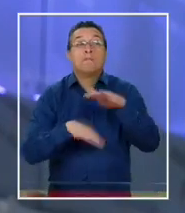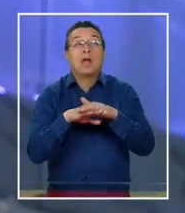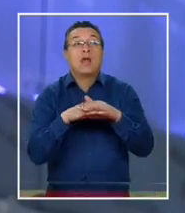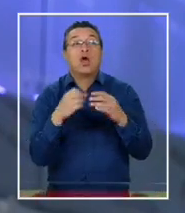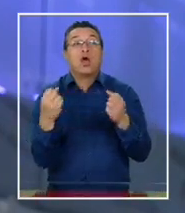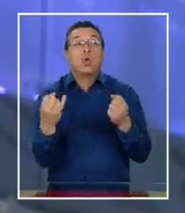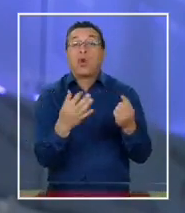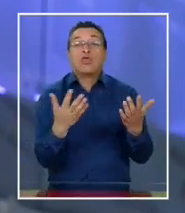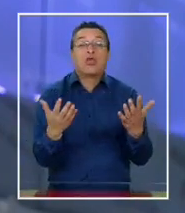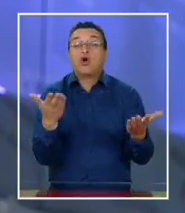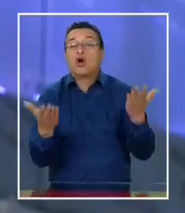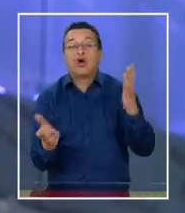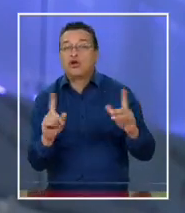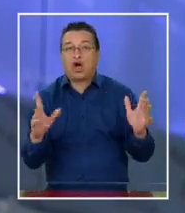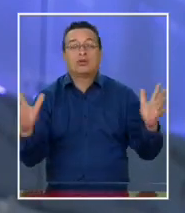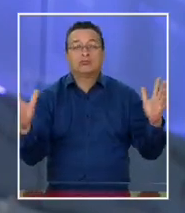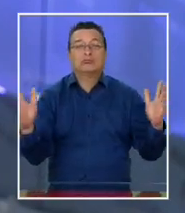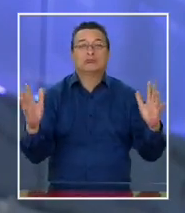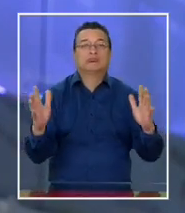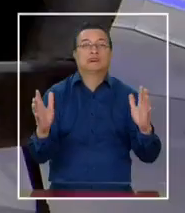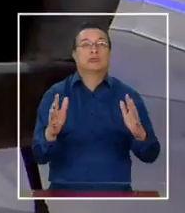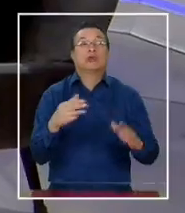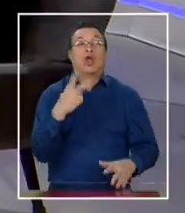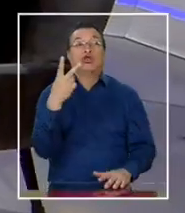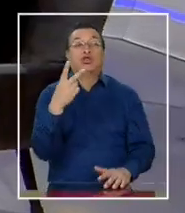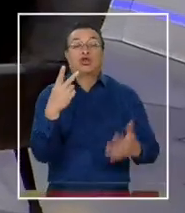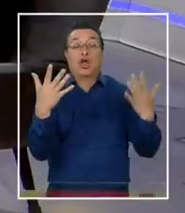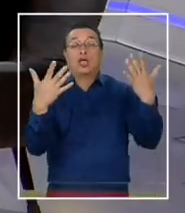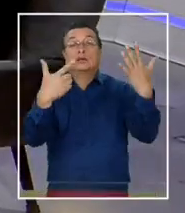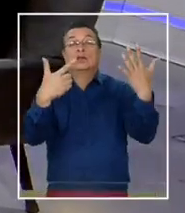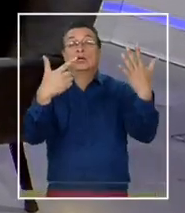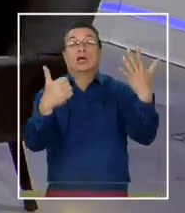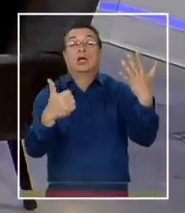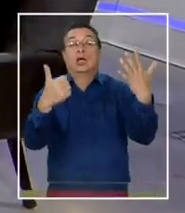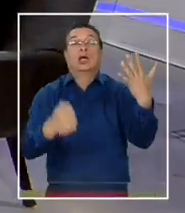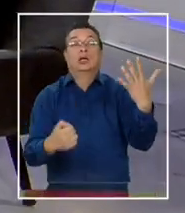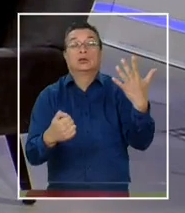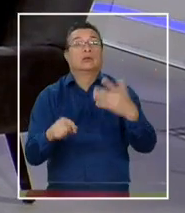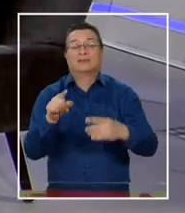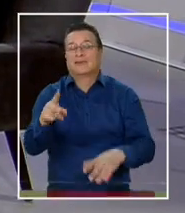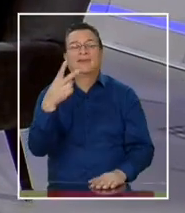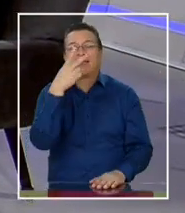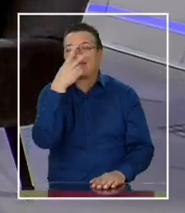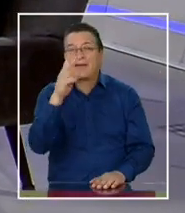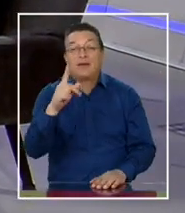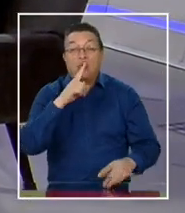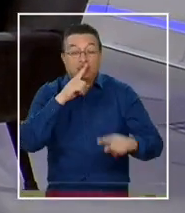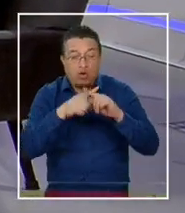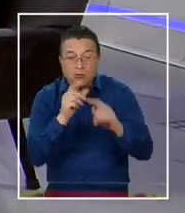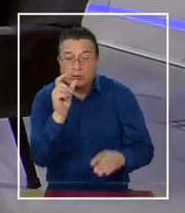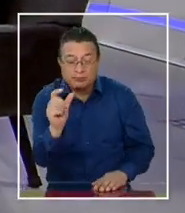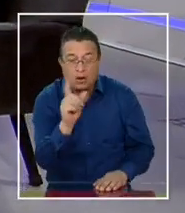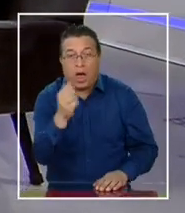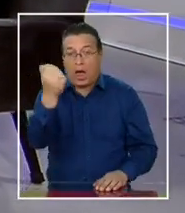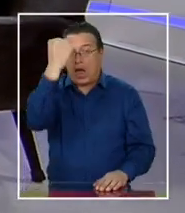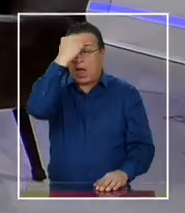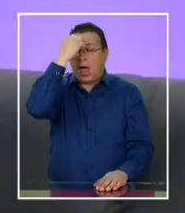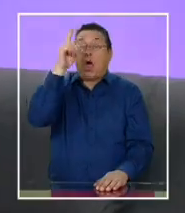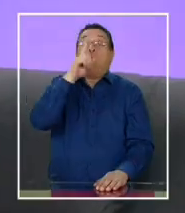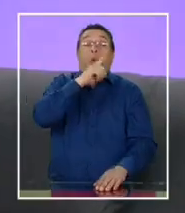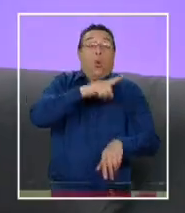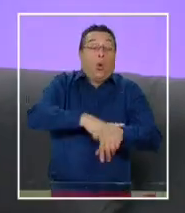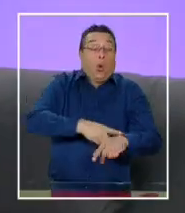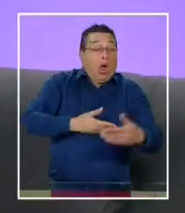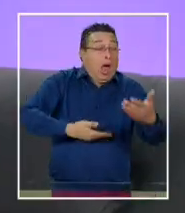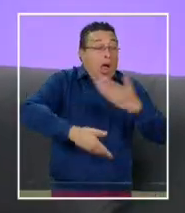anticiparan los cambios que va a haber O sea que se sacaron al final nada que tenían nombre y que se arrepintió el último